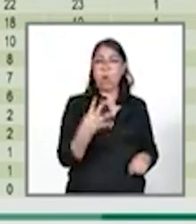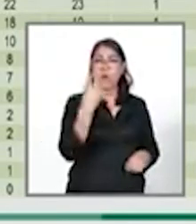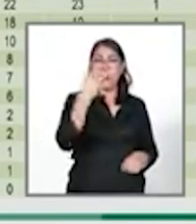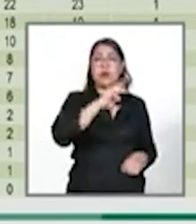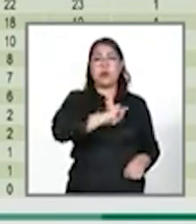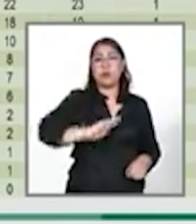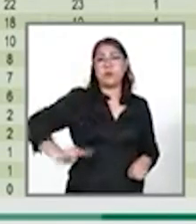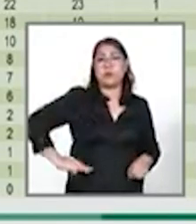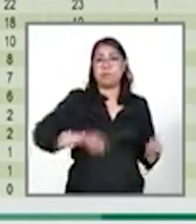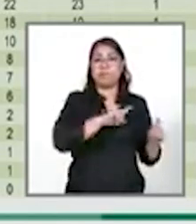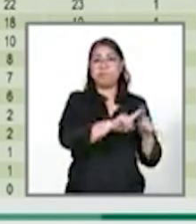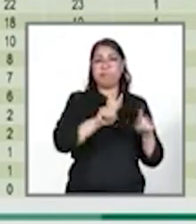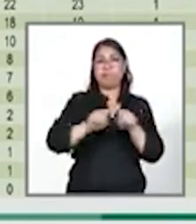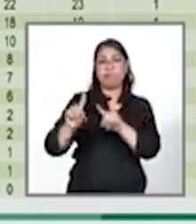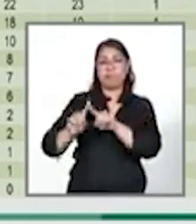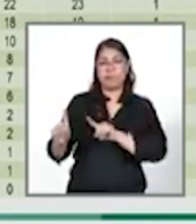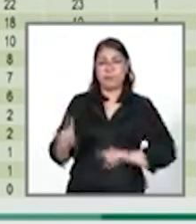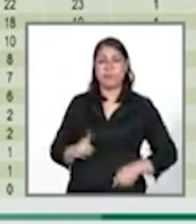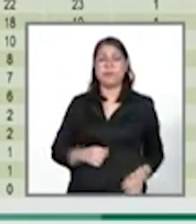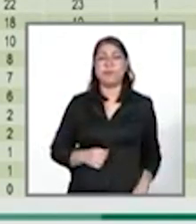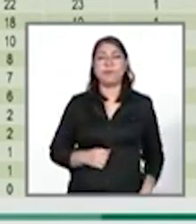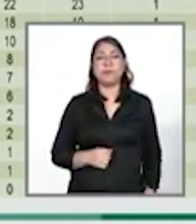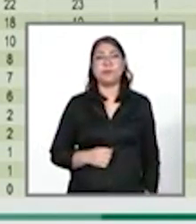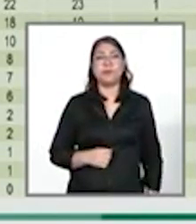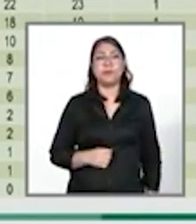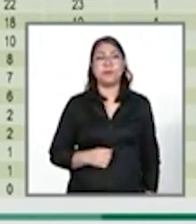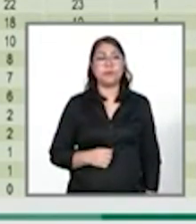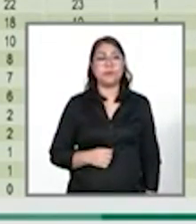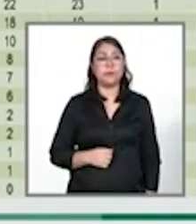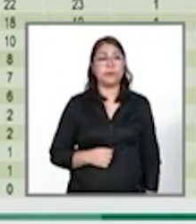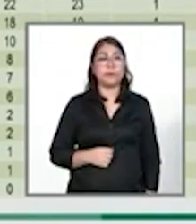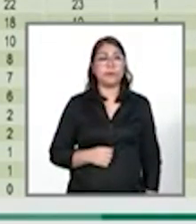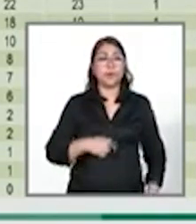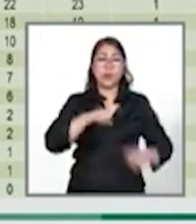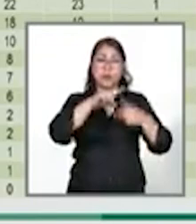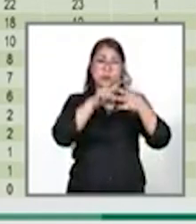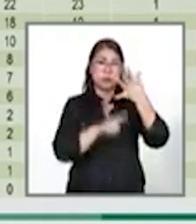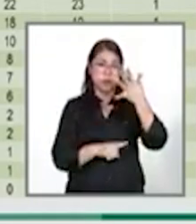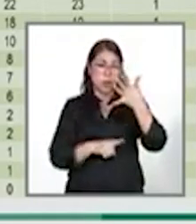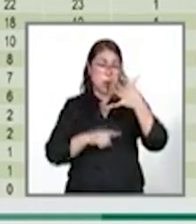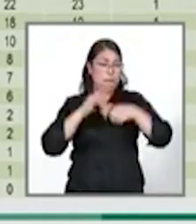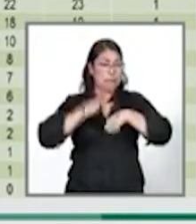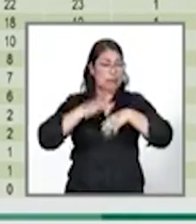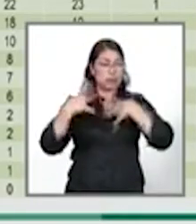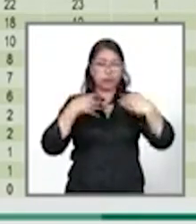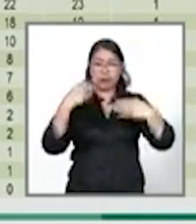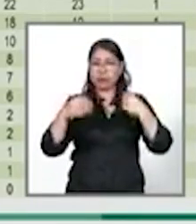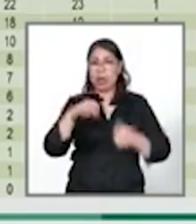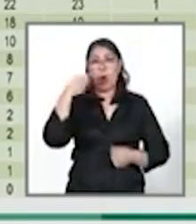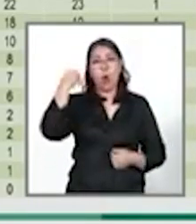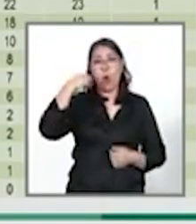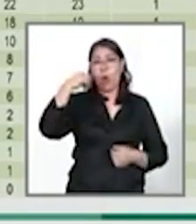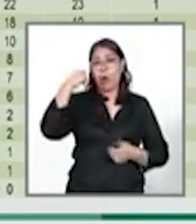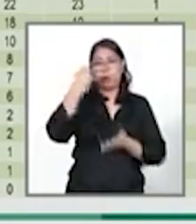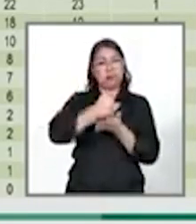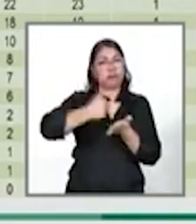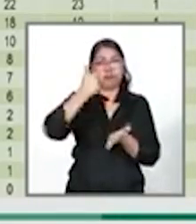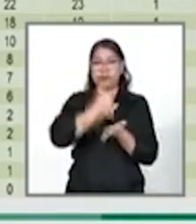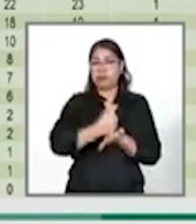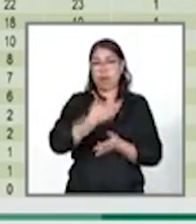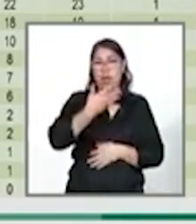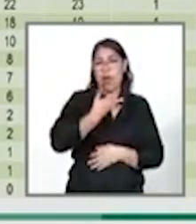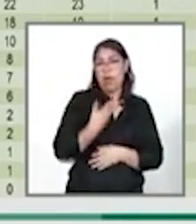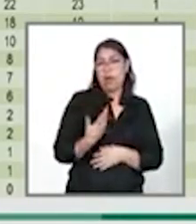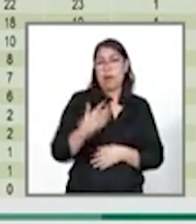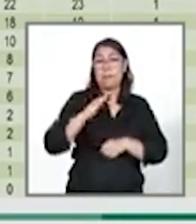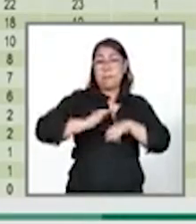44 municipios, de los cuales resaltan los primeros 5, el municipio de Oaxaca de Juárez,